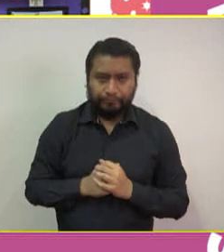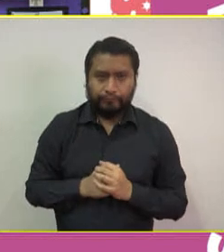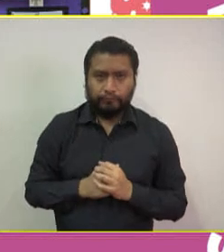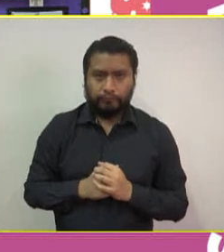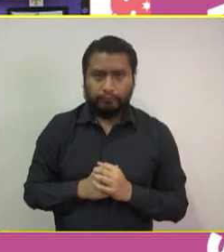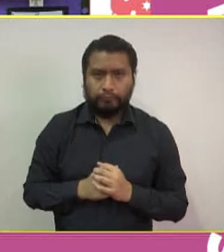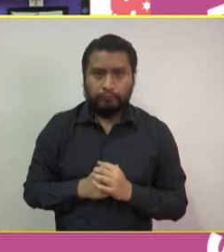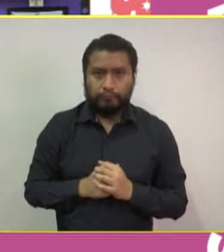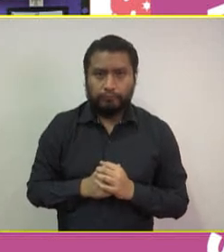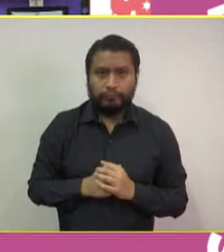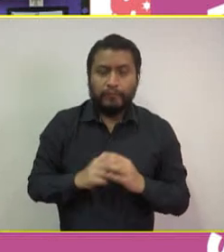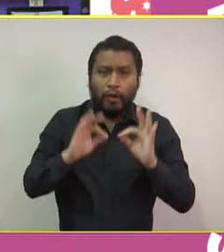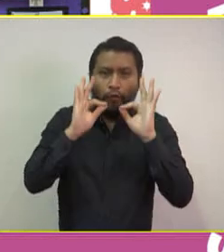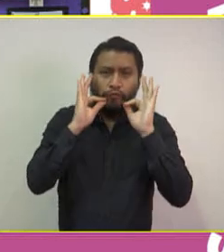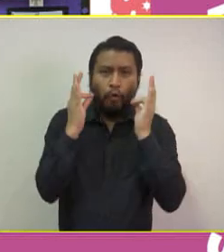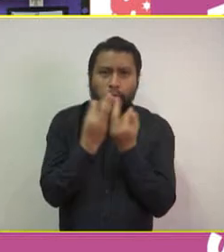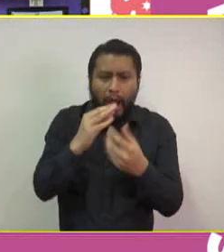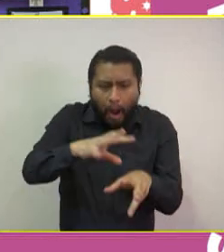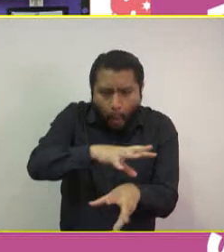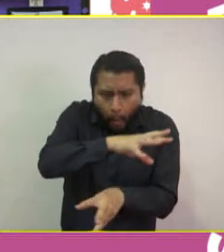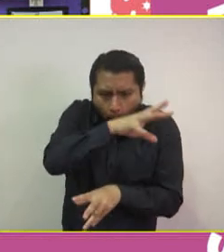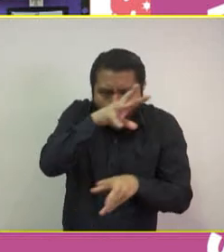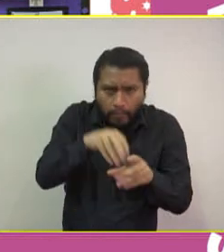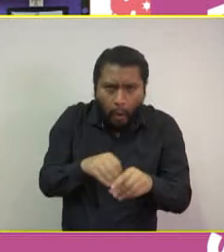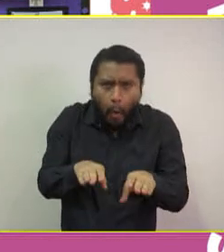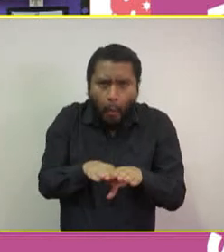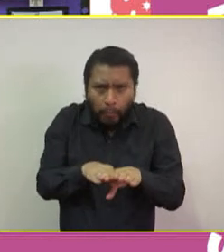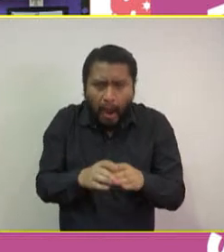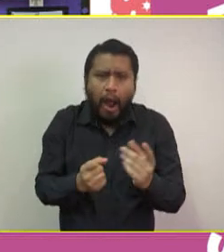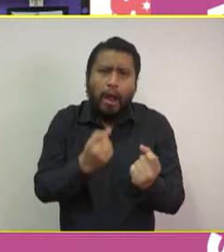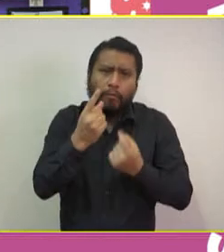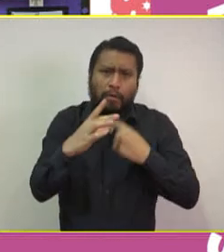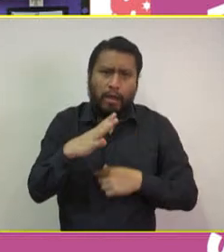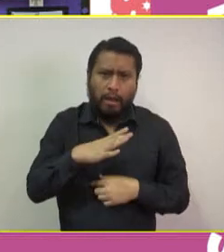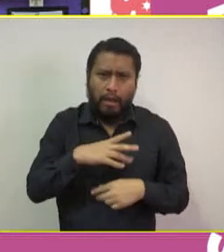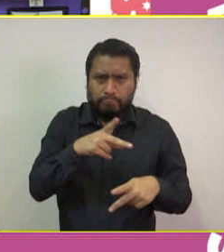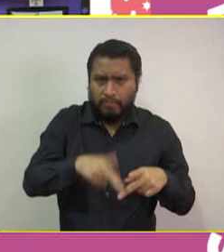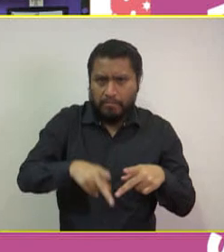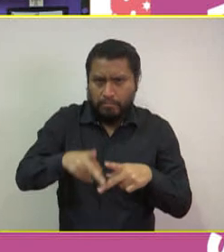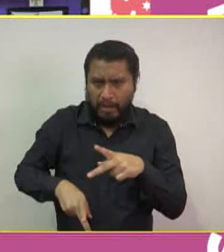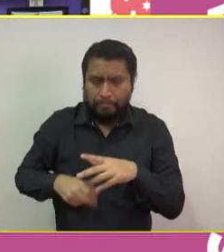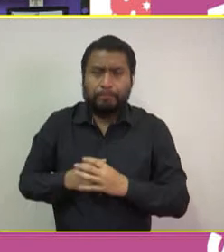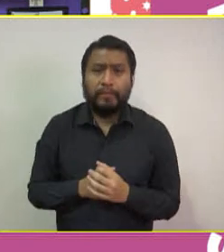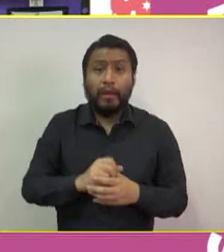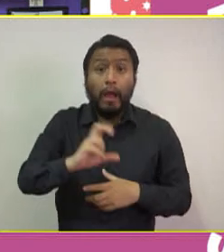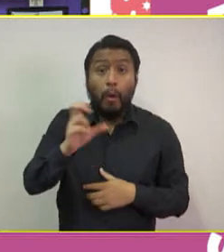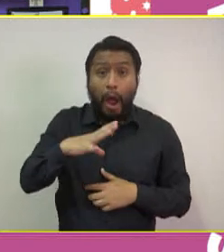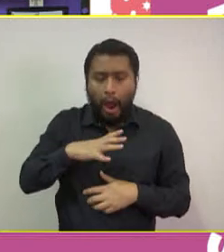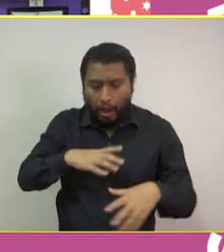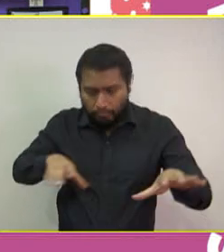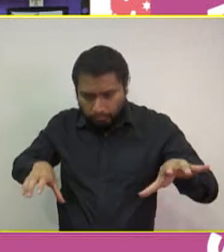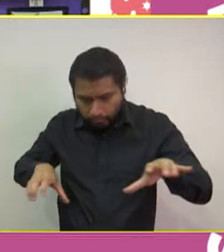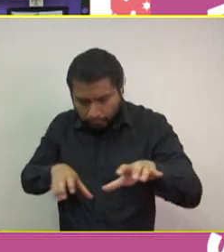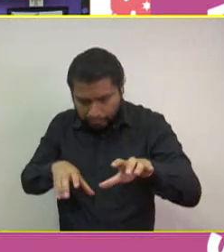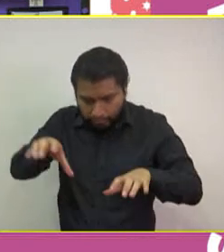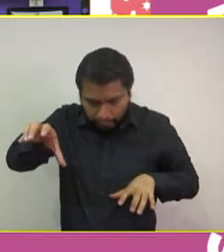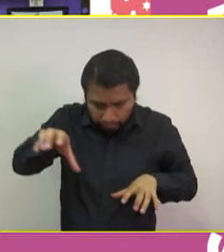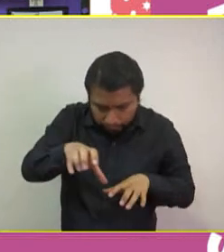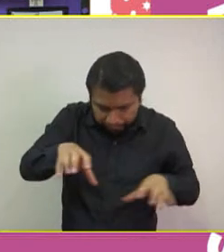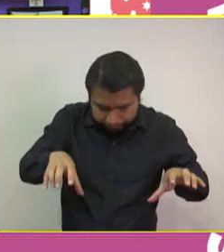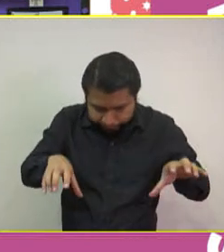cómo tienen las estructuras, las formas completas y rotas, por decirlo así, ¿no? Entonces, al estar armando rompecabezas, también ayuda